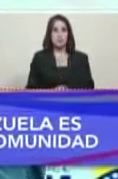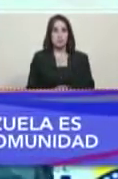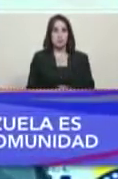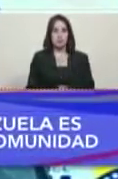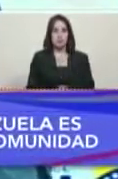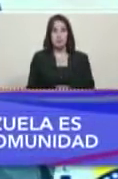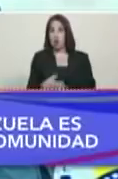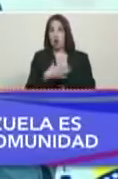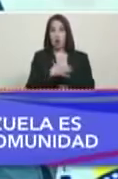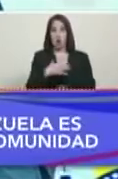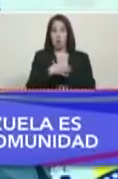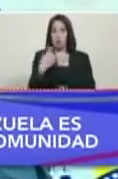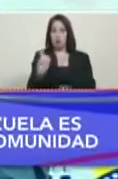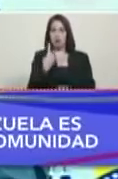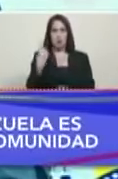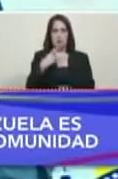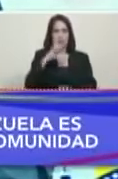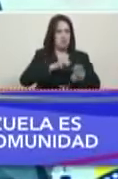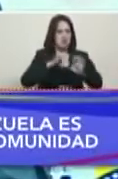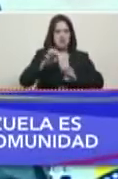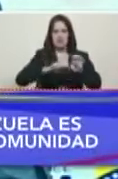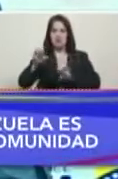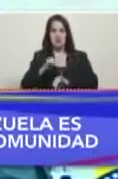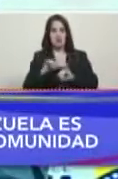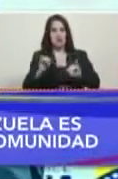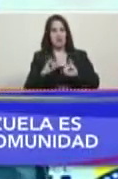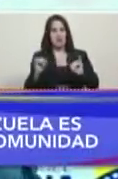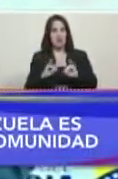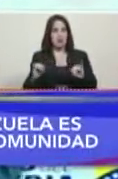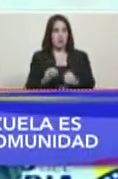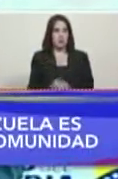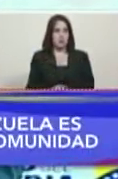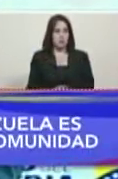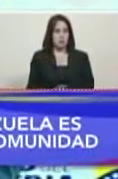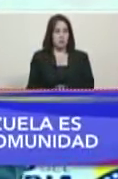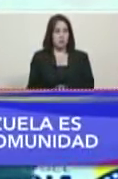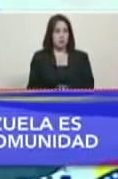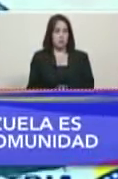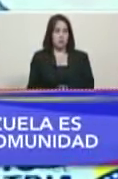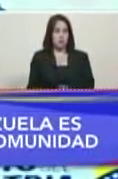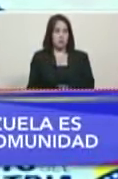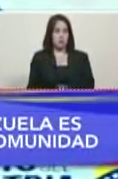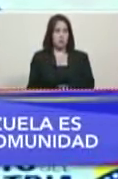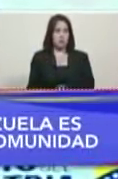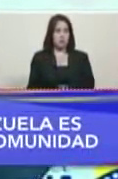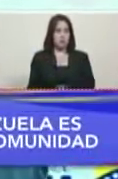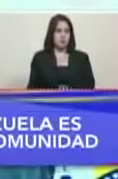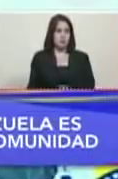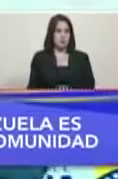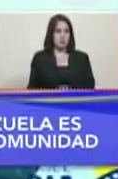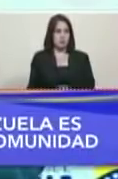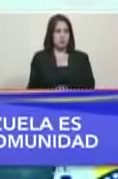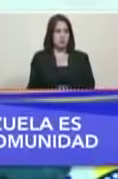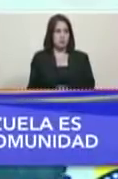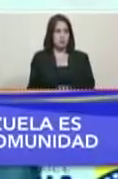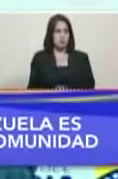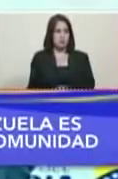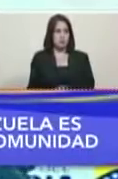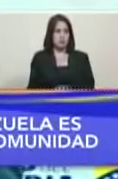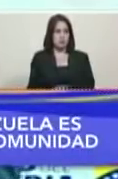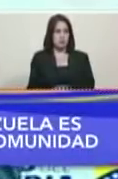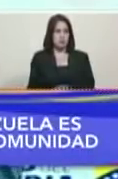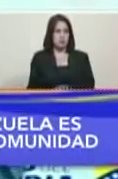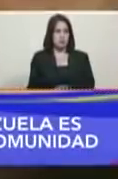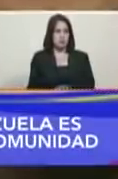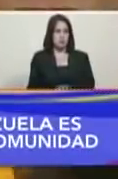No puede ser solo diagnóstico, porque por diagnóstico tenemos 1 millón de diagnósticos. Tiene que ser el diagnóstico local, concreto,